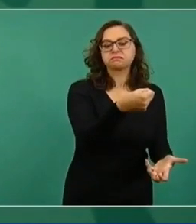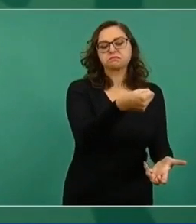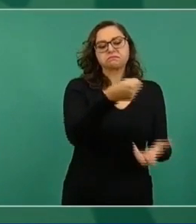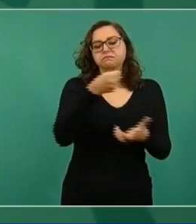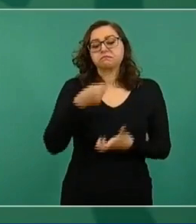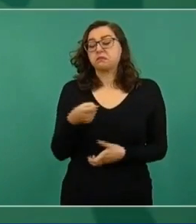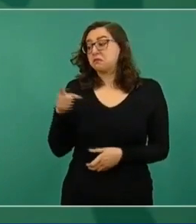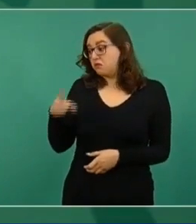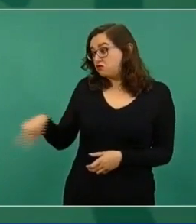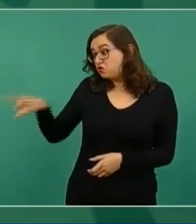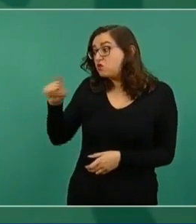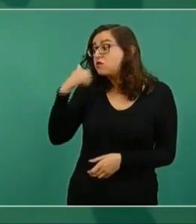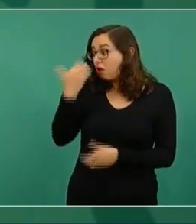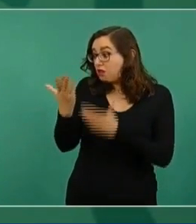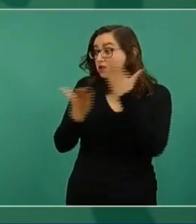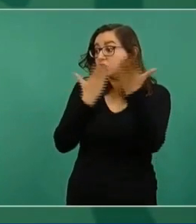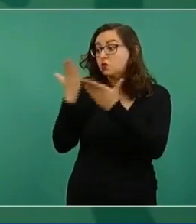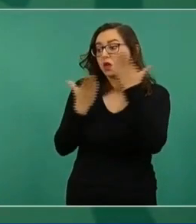pagar